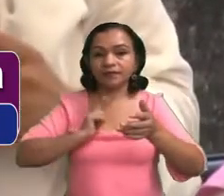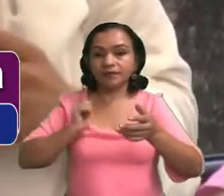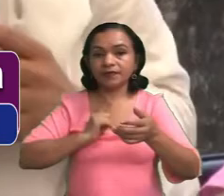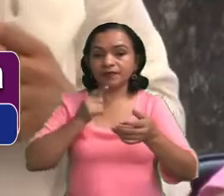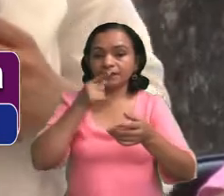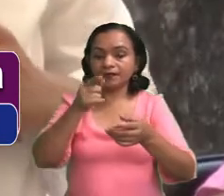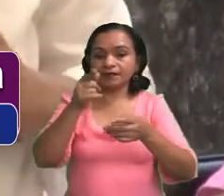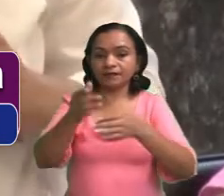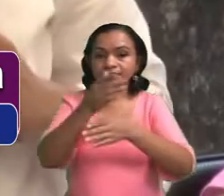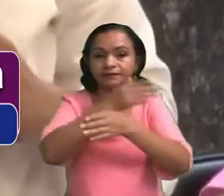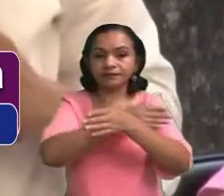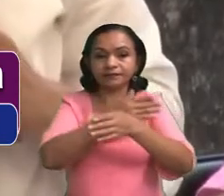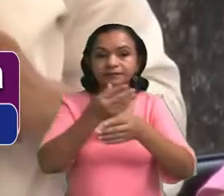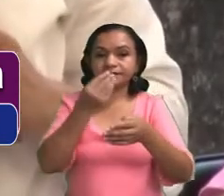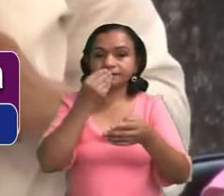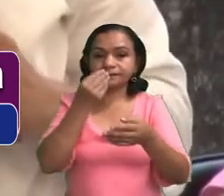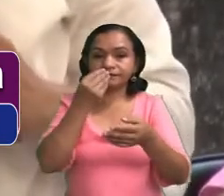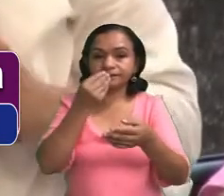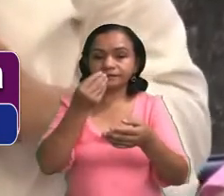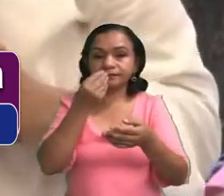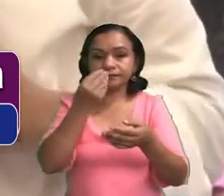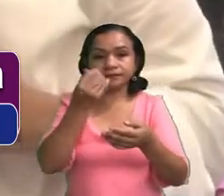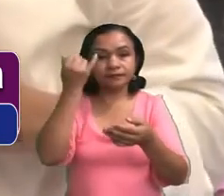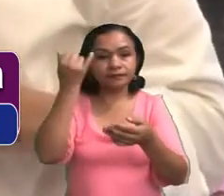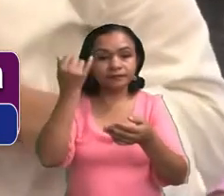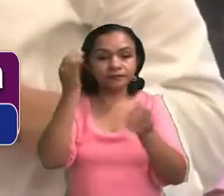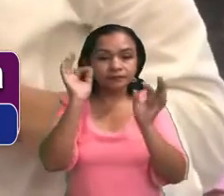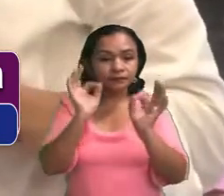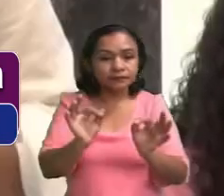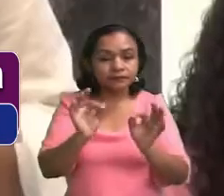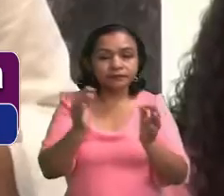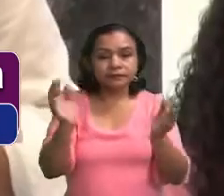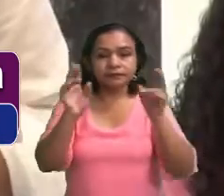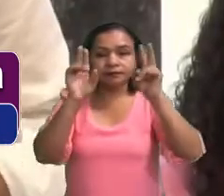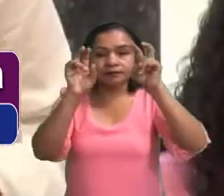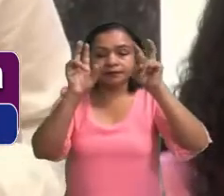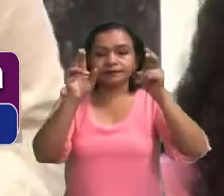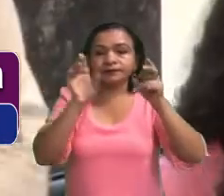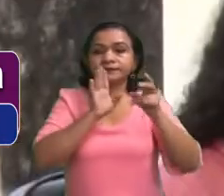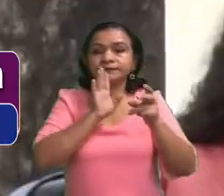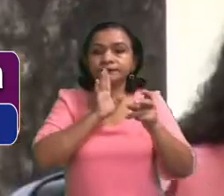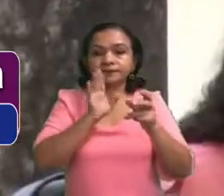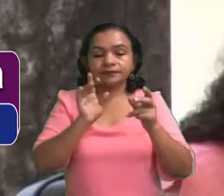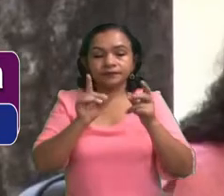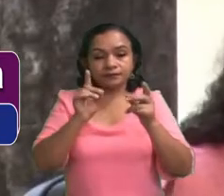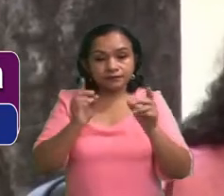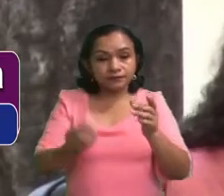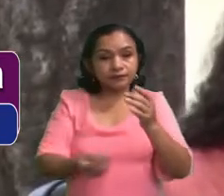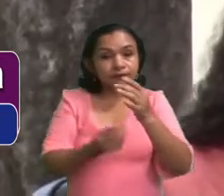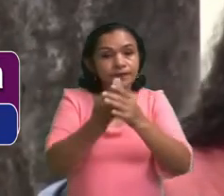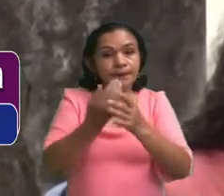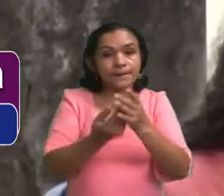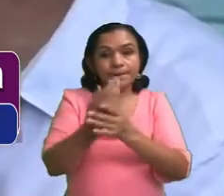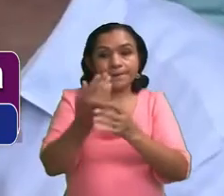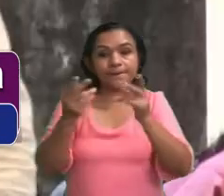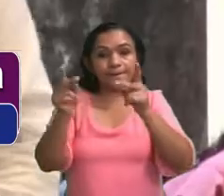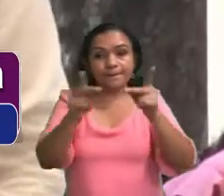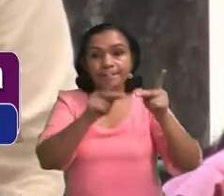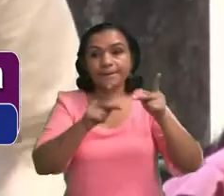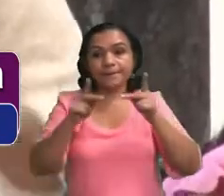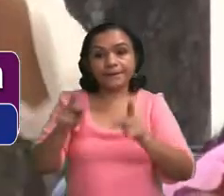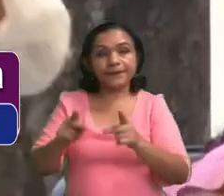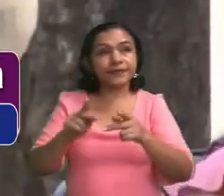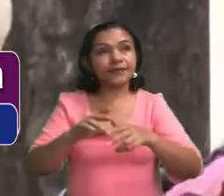usted ha mencionado, soberanía y seguridad alimentaria. Sobre el tema que estamos hablando de la producción campesina,